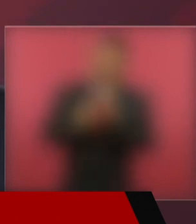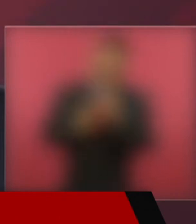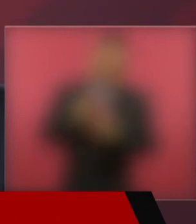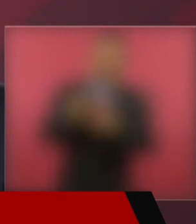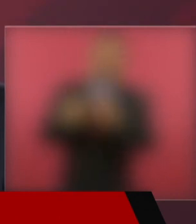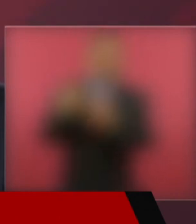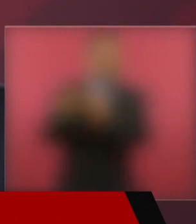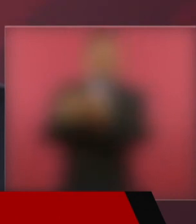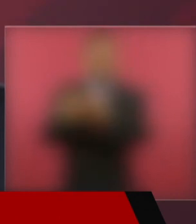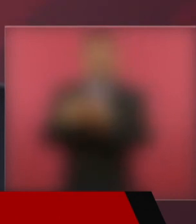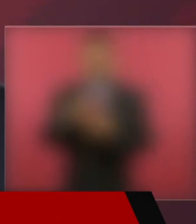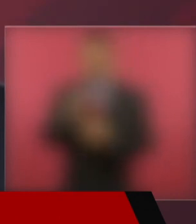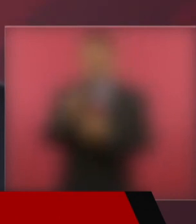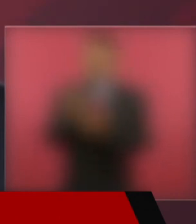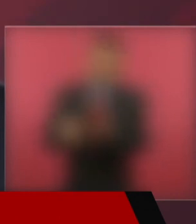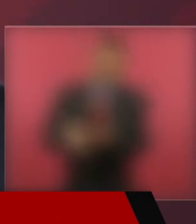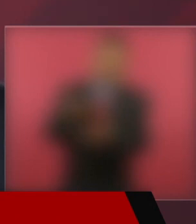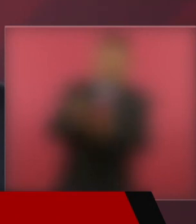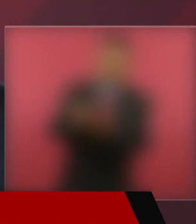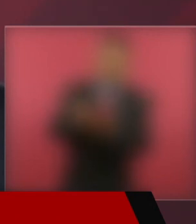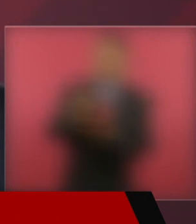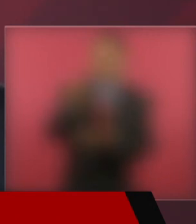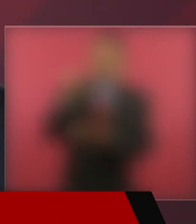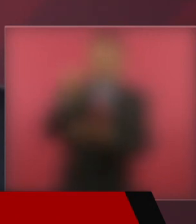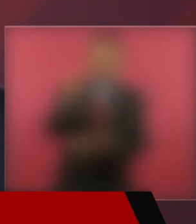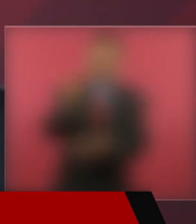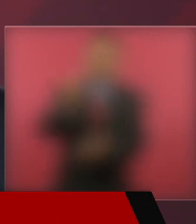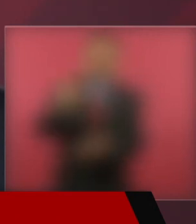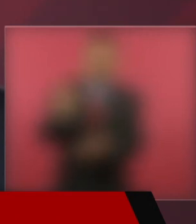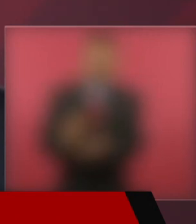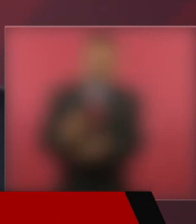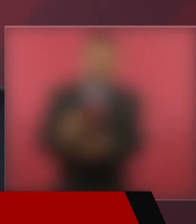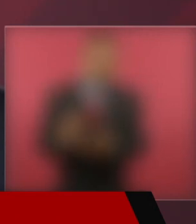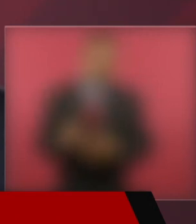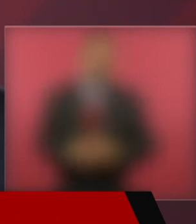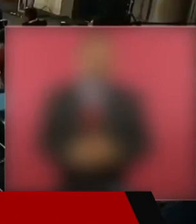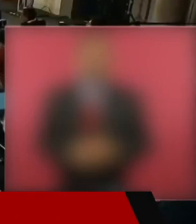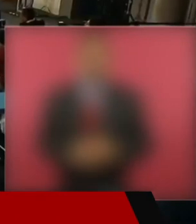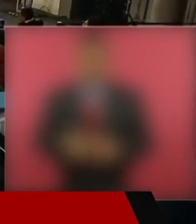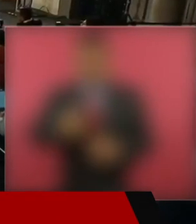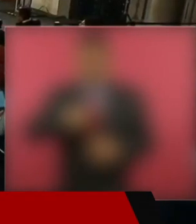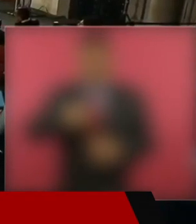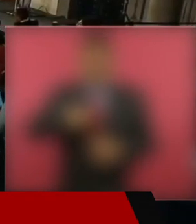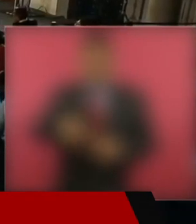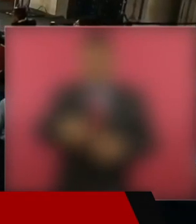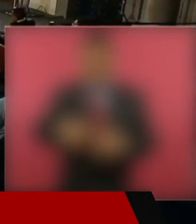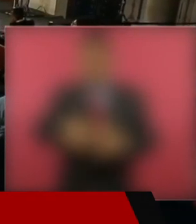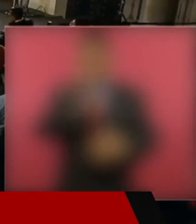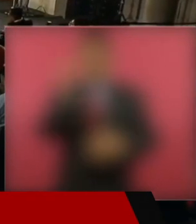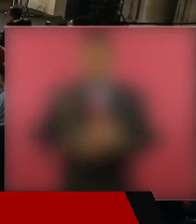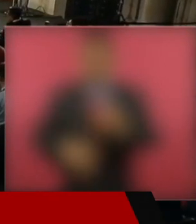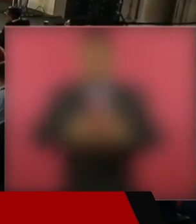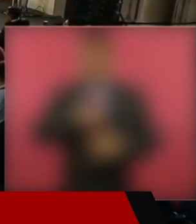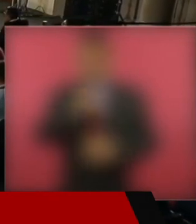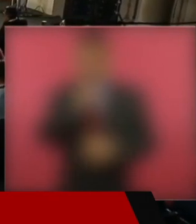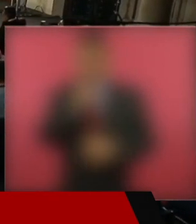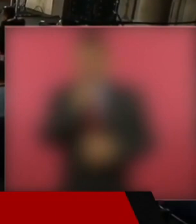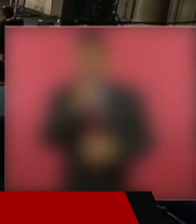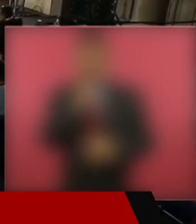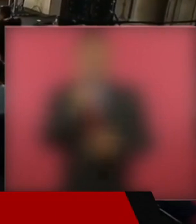de una de las empresas que tiene la señora Xochitl Gálvez. Esto también, además de ser ilegal, te pregunto, ¿es violencia